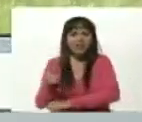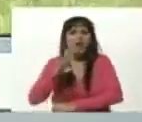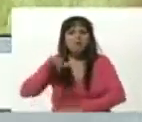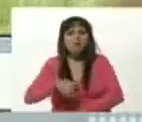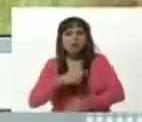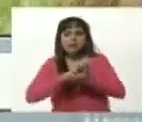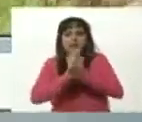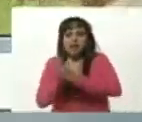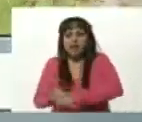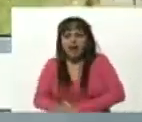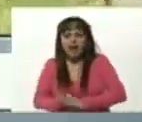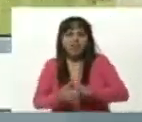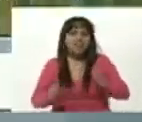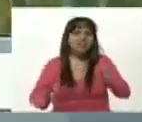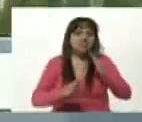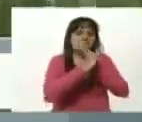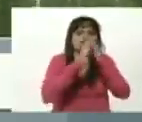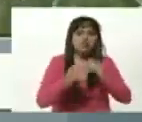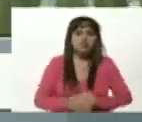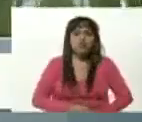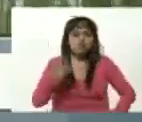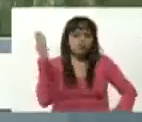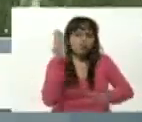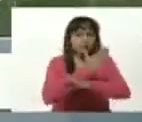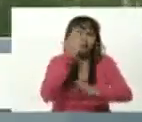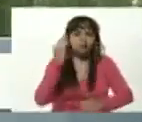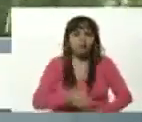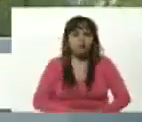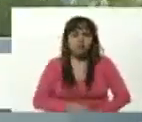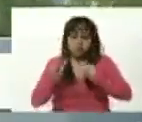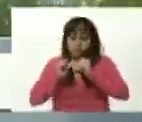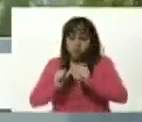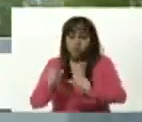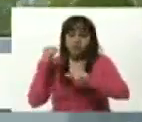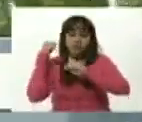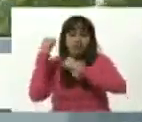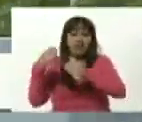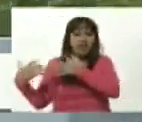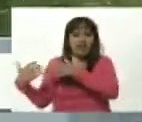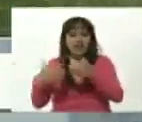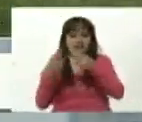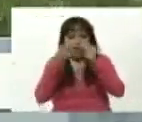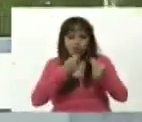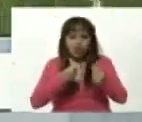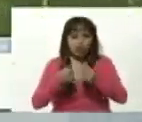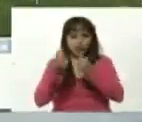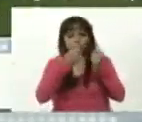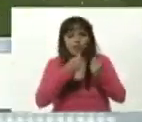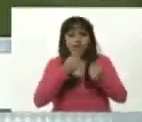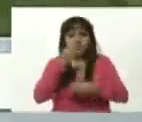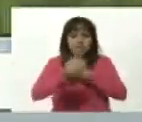sanciones. Tercos para vencer el bloqueo. Tercos para vencer la guerra económica. Y